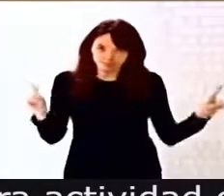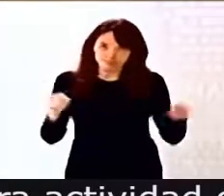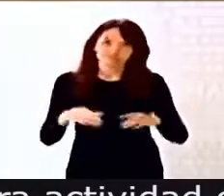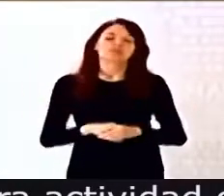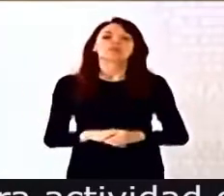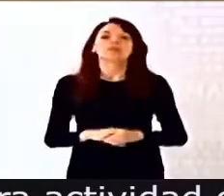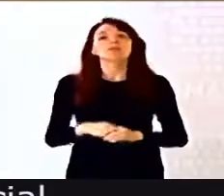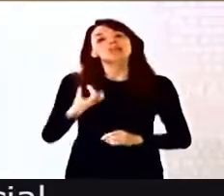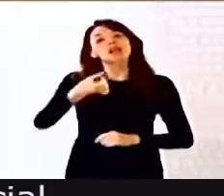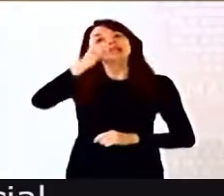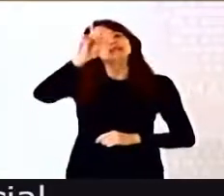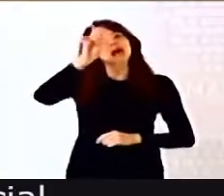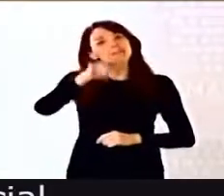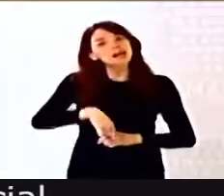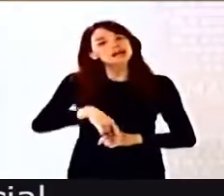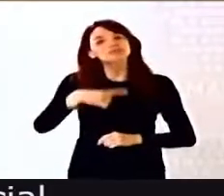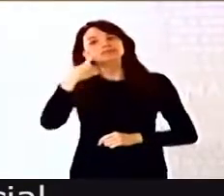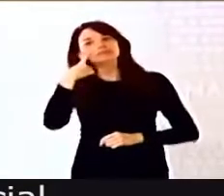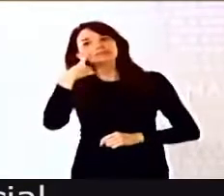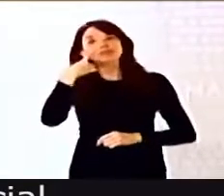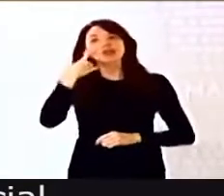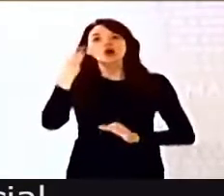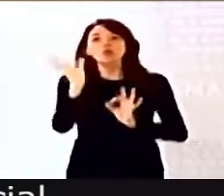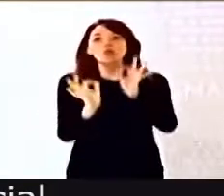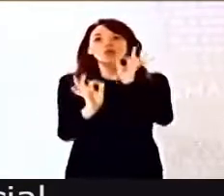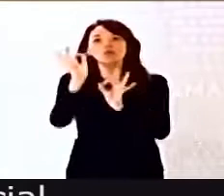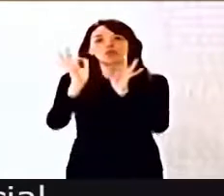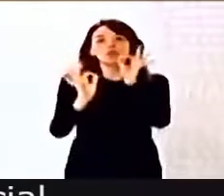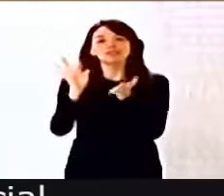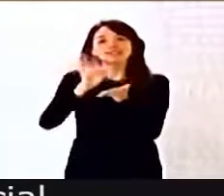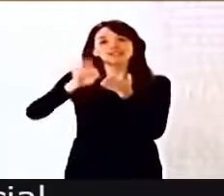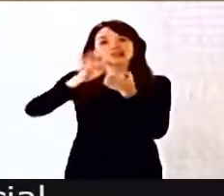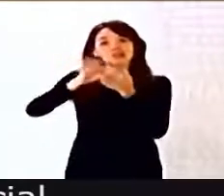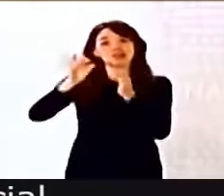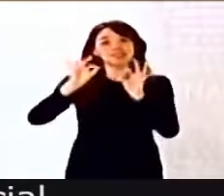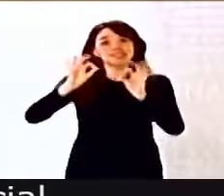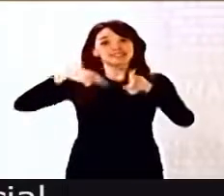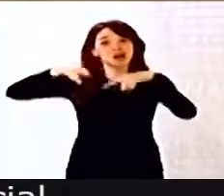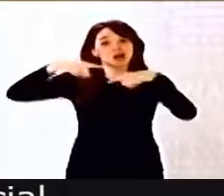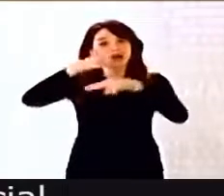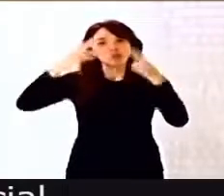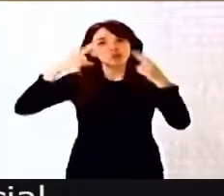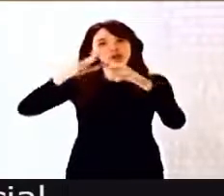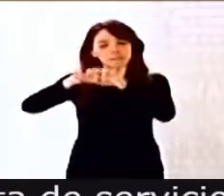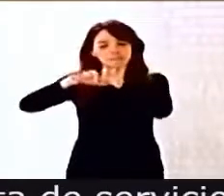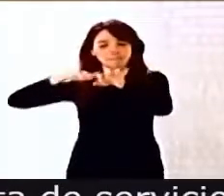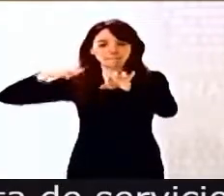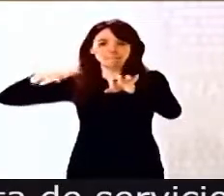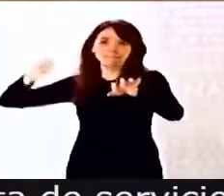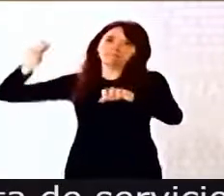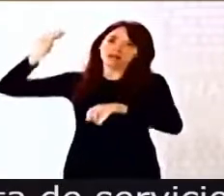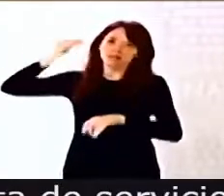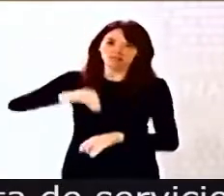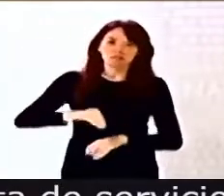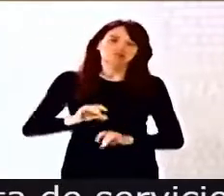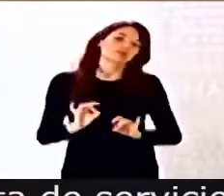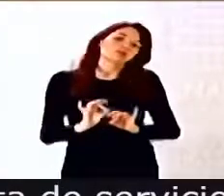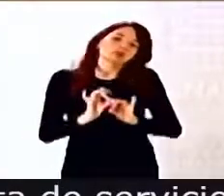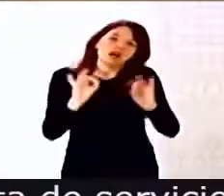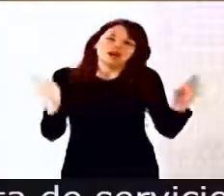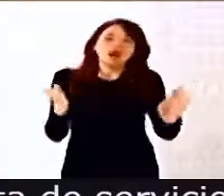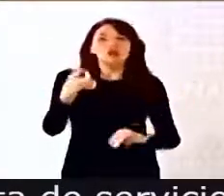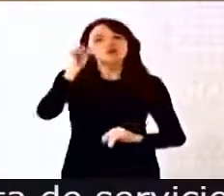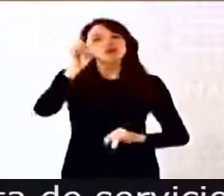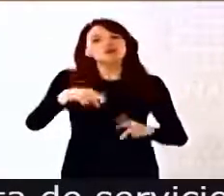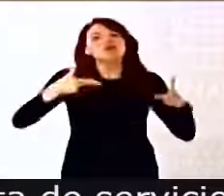También incrementaremos el porcentaje de la oferta de servicios en el transporte público y, por supuesto, estarán